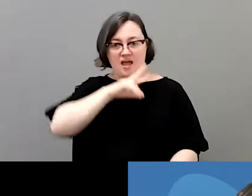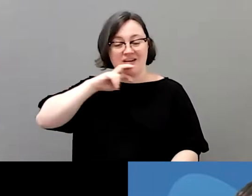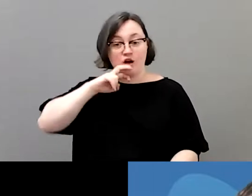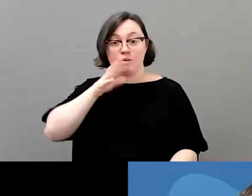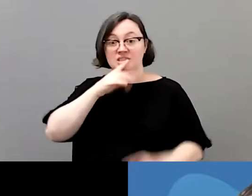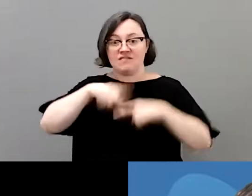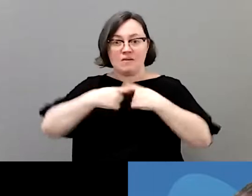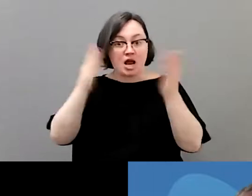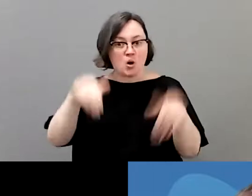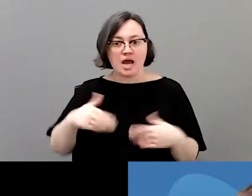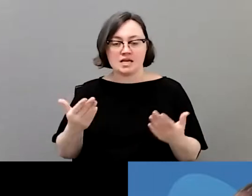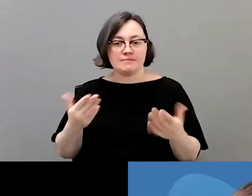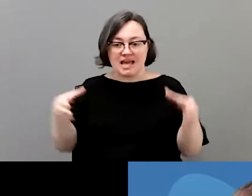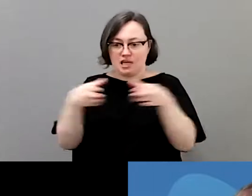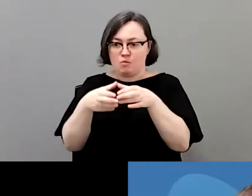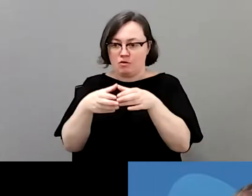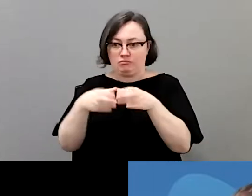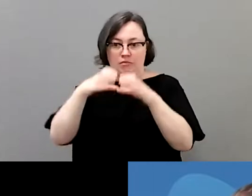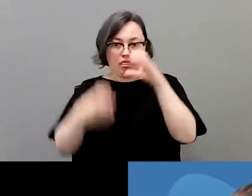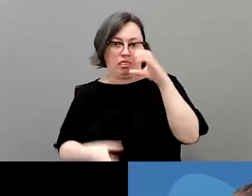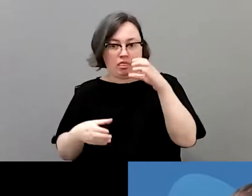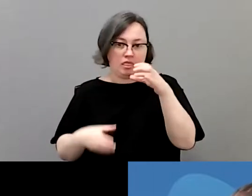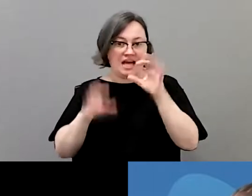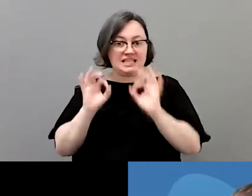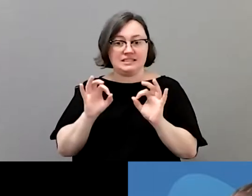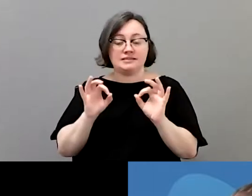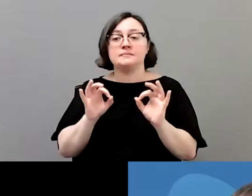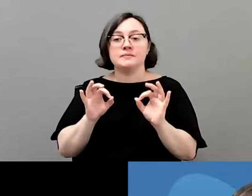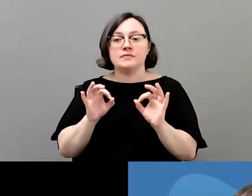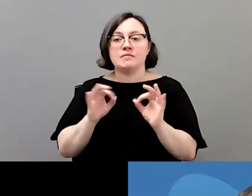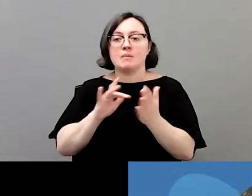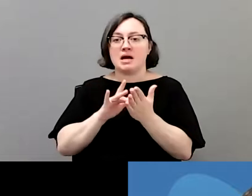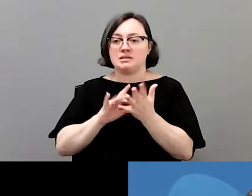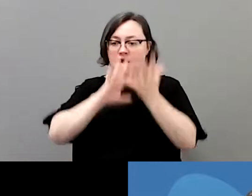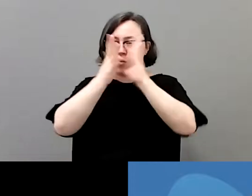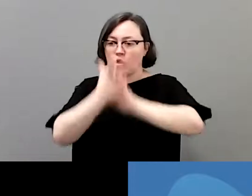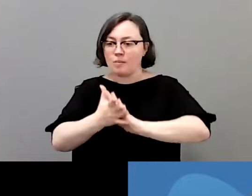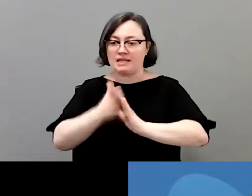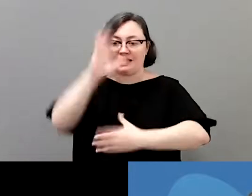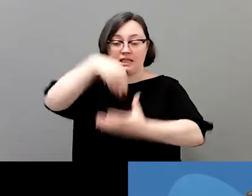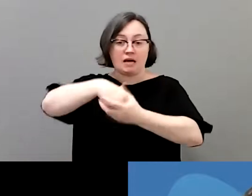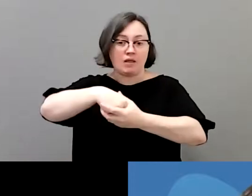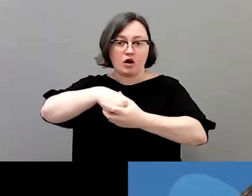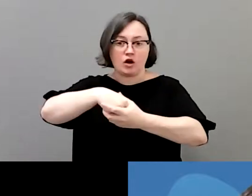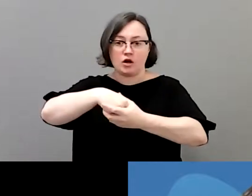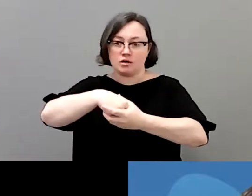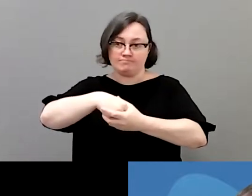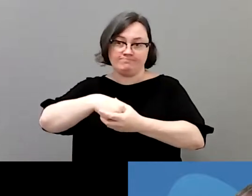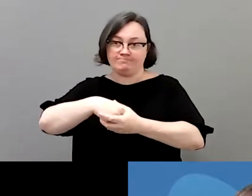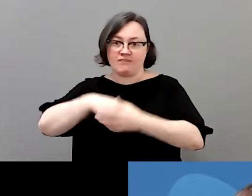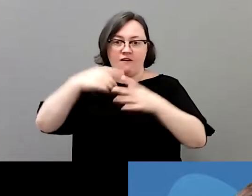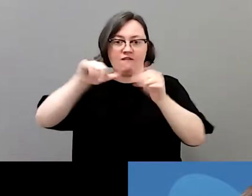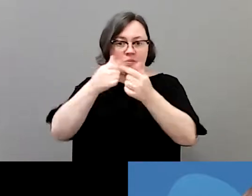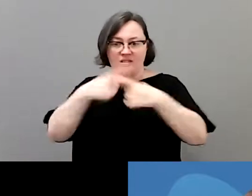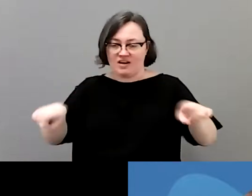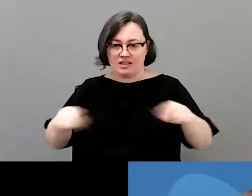sin vosotros, no hay equipo y la evolución y la intervención sería otra. O sea,